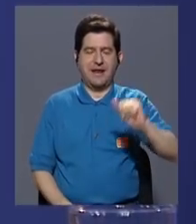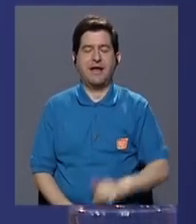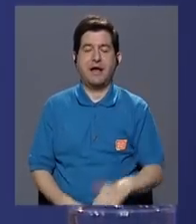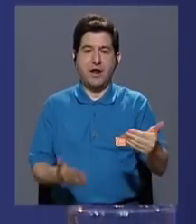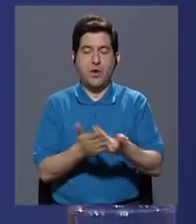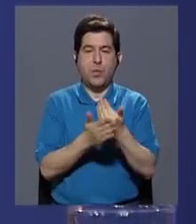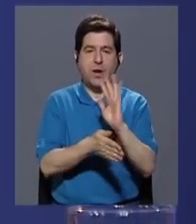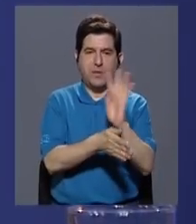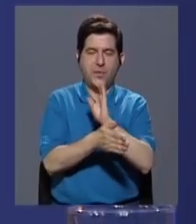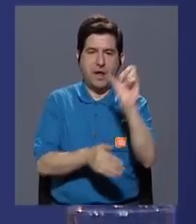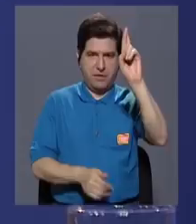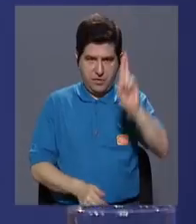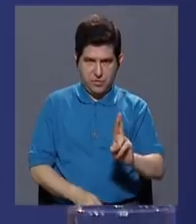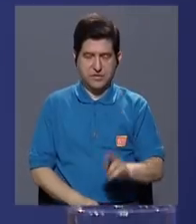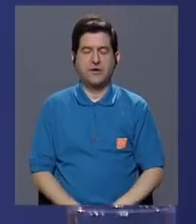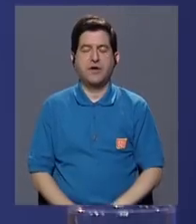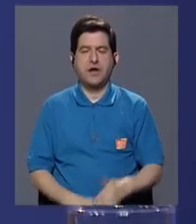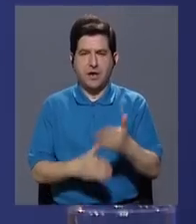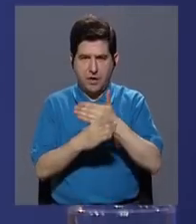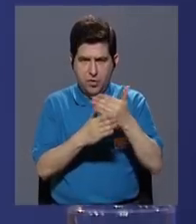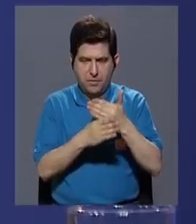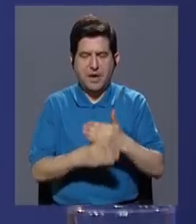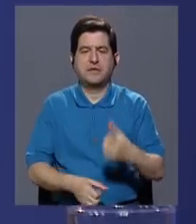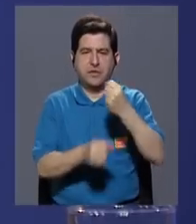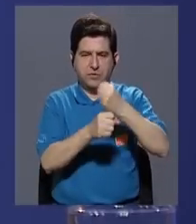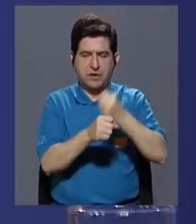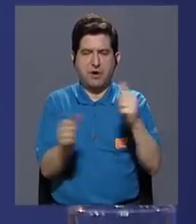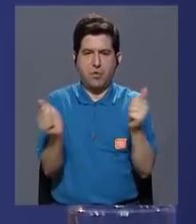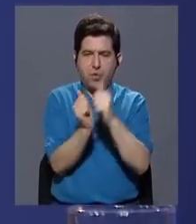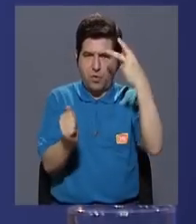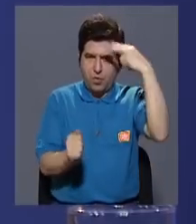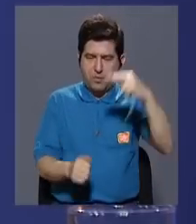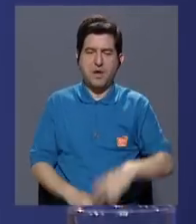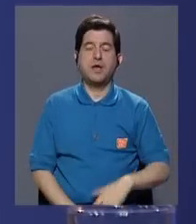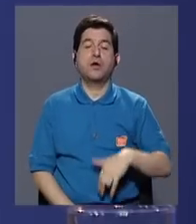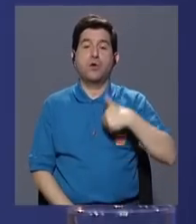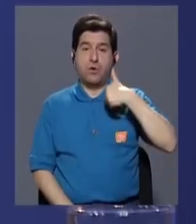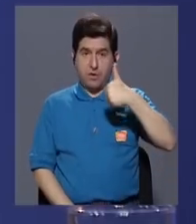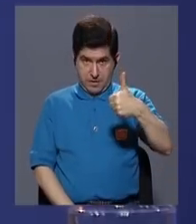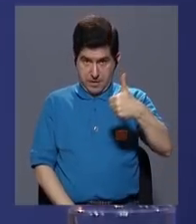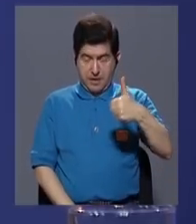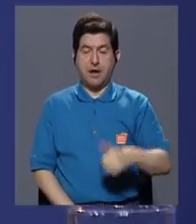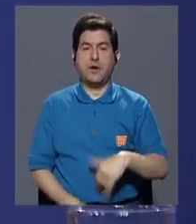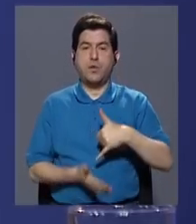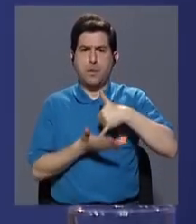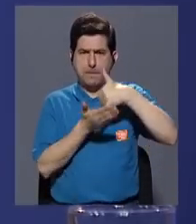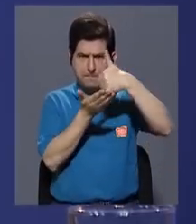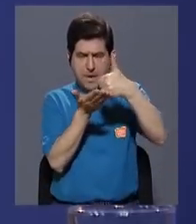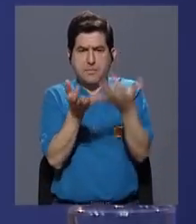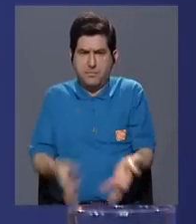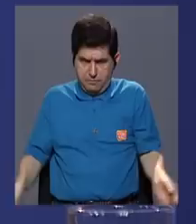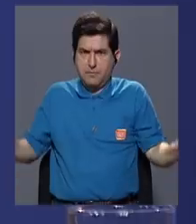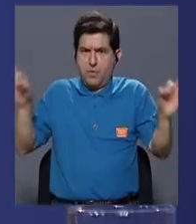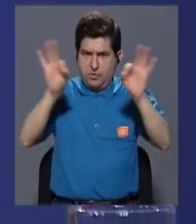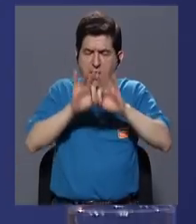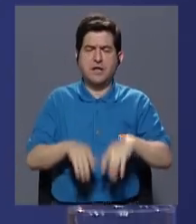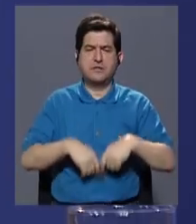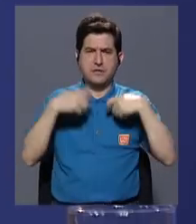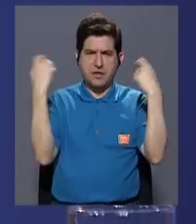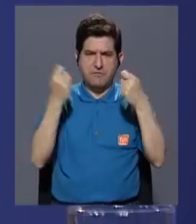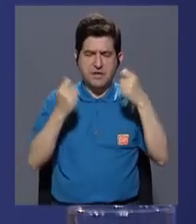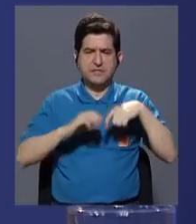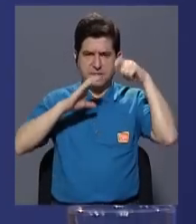nueva película costarricense una coproducción con méxico que acaba de ganar un prestigioso